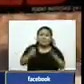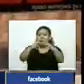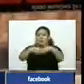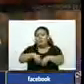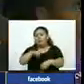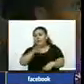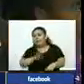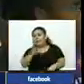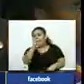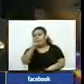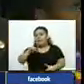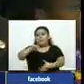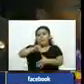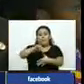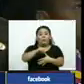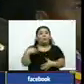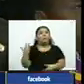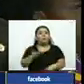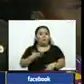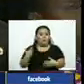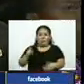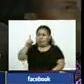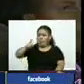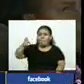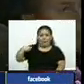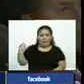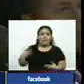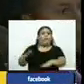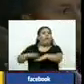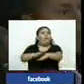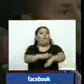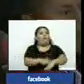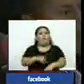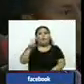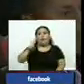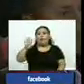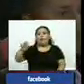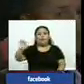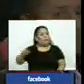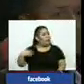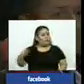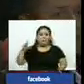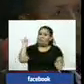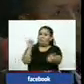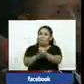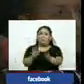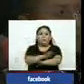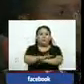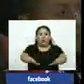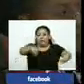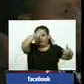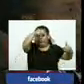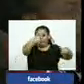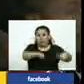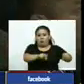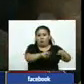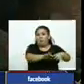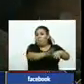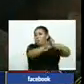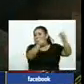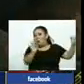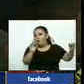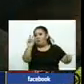este país suramericano. Bueno, nosotros lo anunciamos hace un mes que lo vamos a hacer el 14 de enero, Vamos a romper totalmente relaciones con la Venezuela de